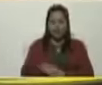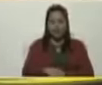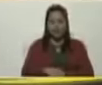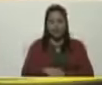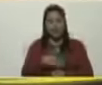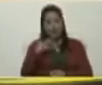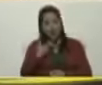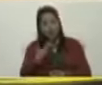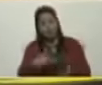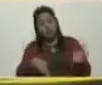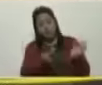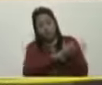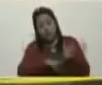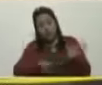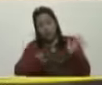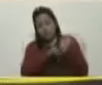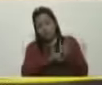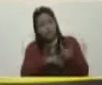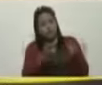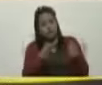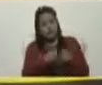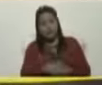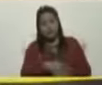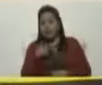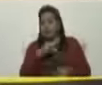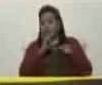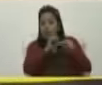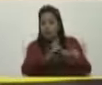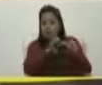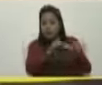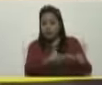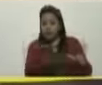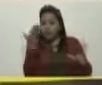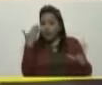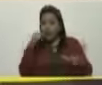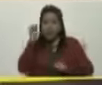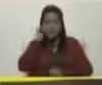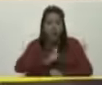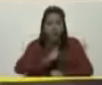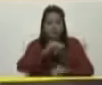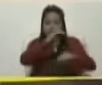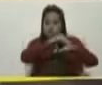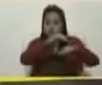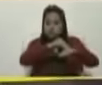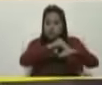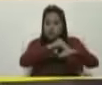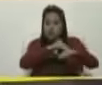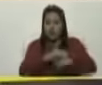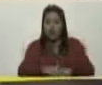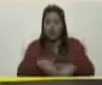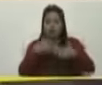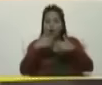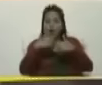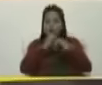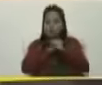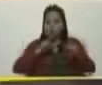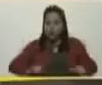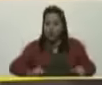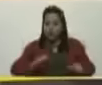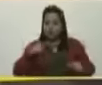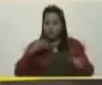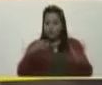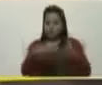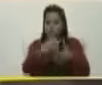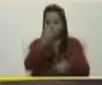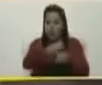mucho y no voy a dejar de insistir. Lo dije el sábado allá en Araure, en la Asamblea Campesina.